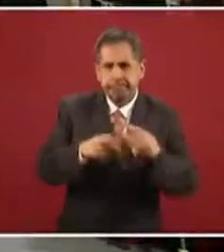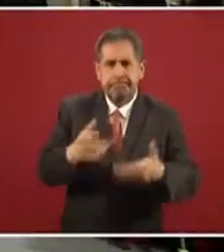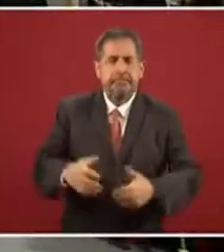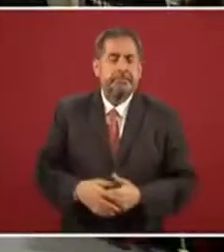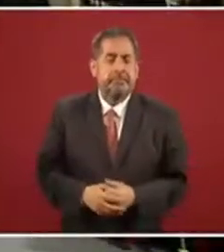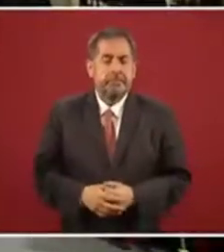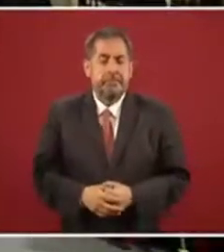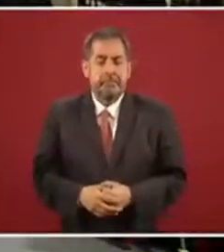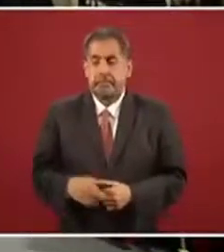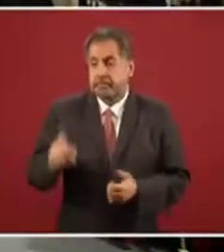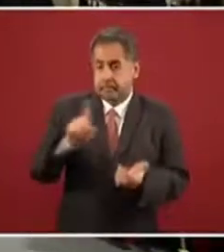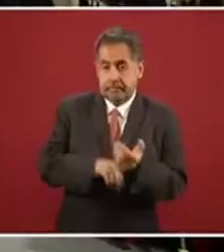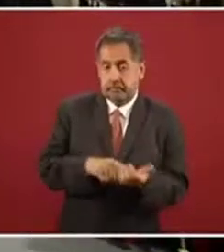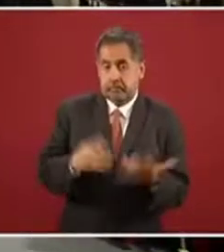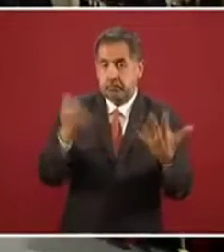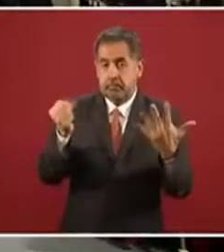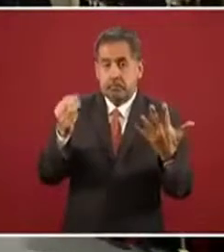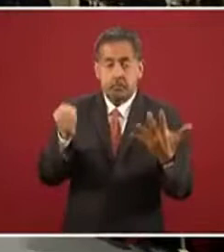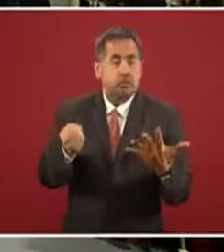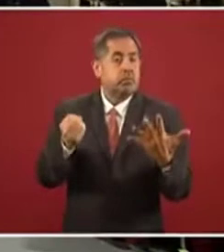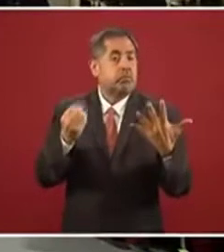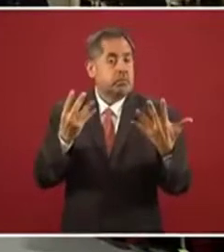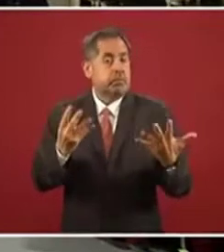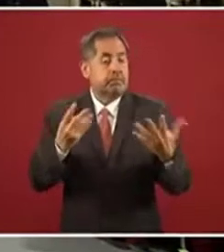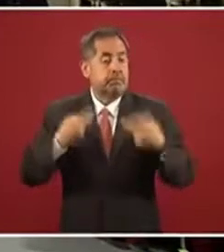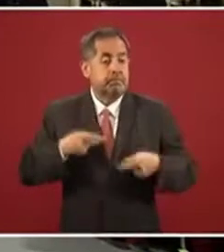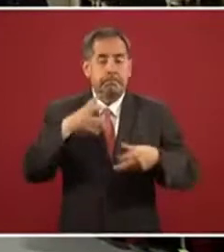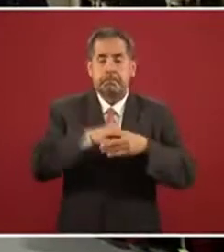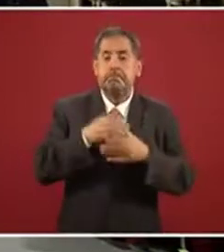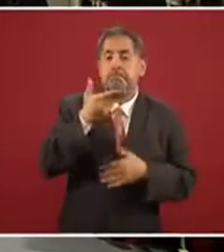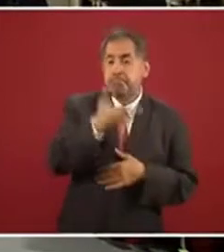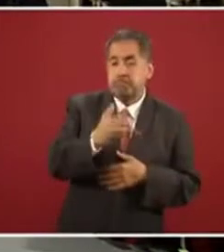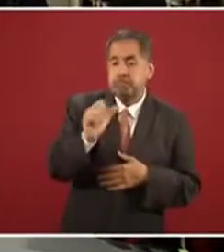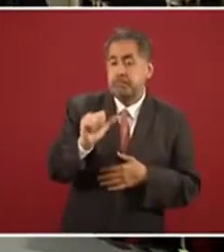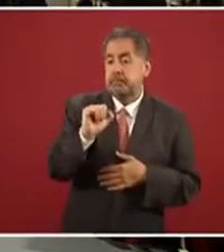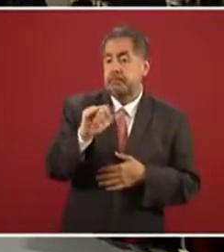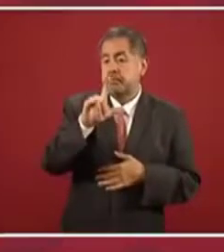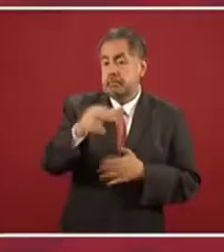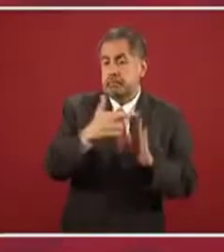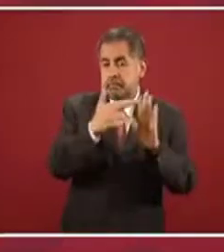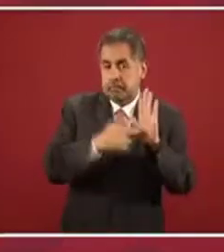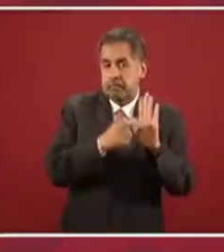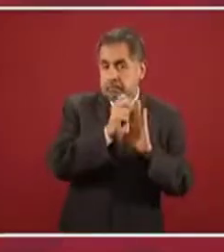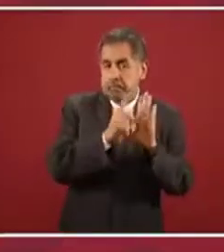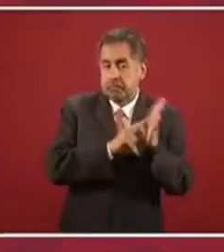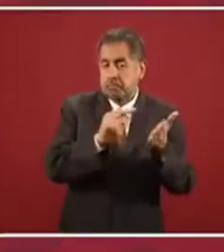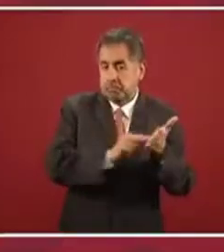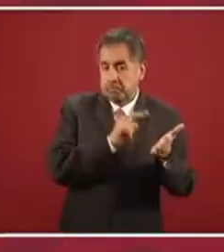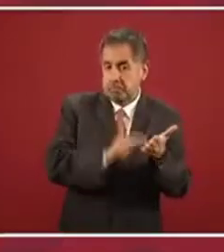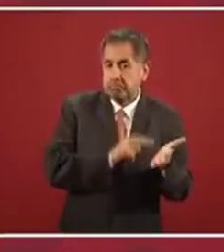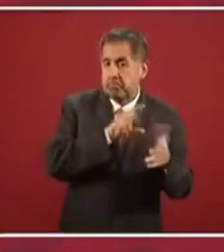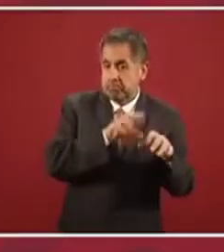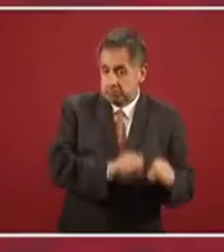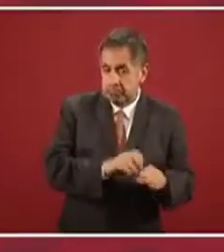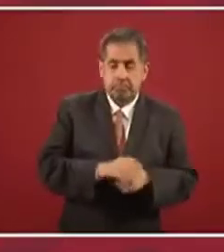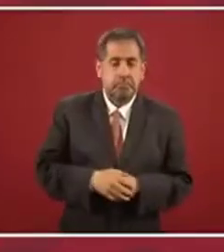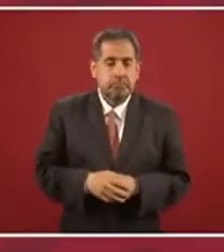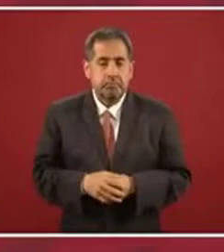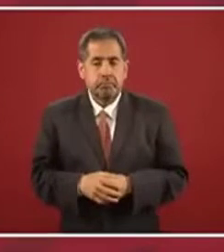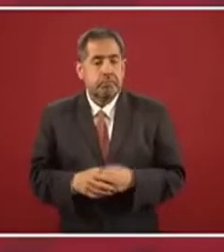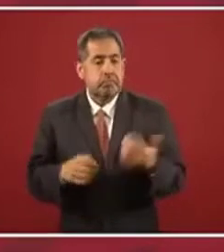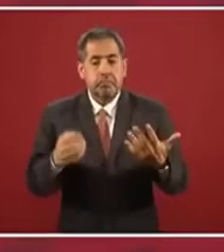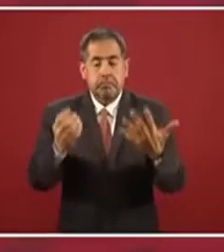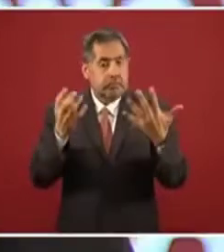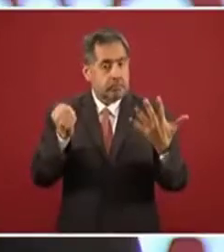Tenemos 9 personas que solicitaron asilo, de los cuales también solicitamos los 9